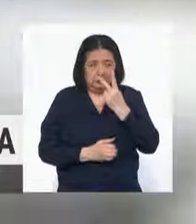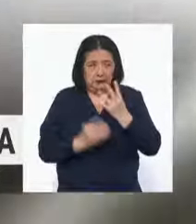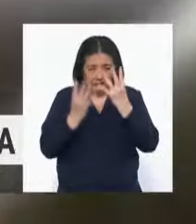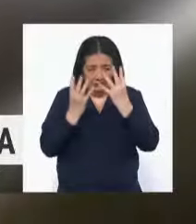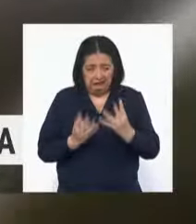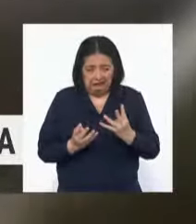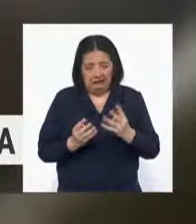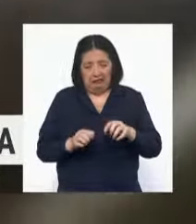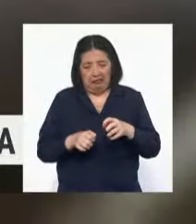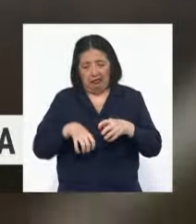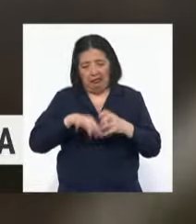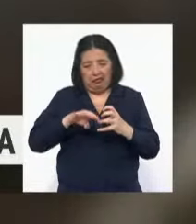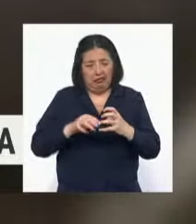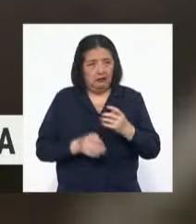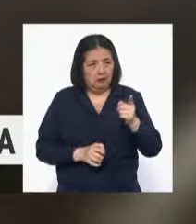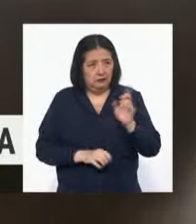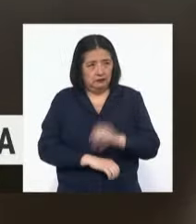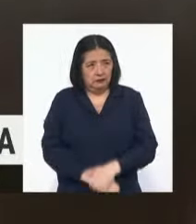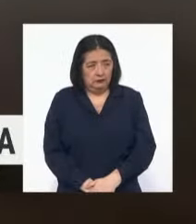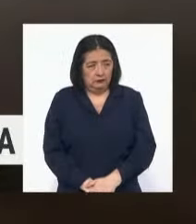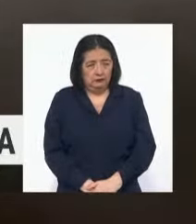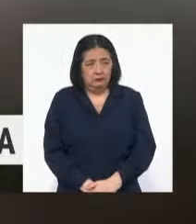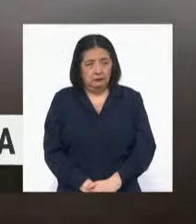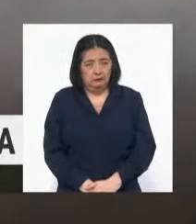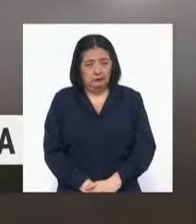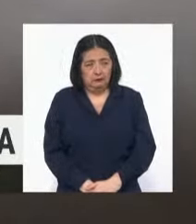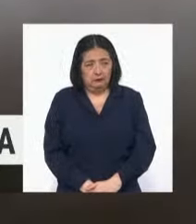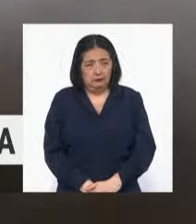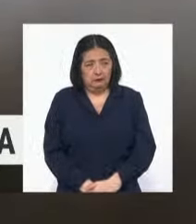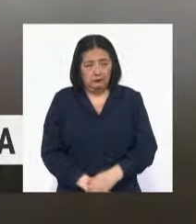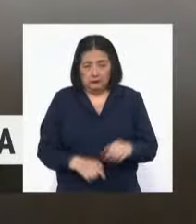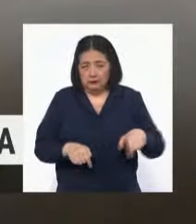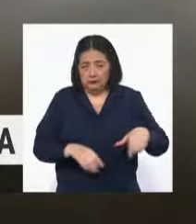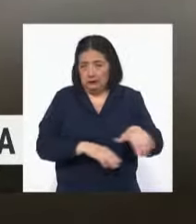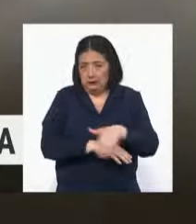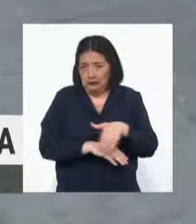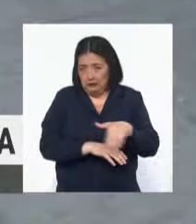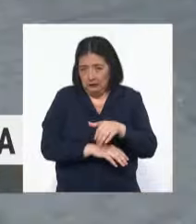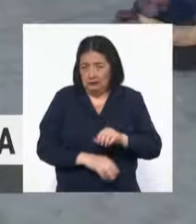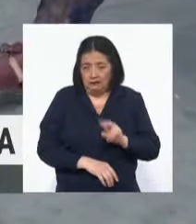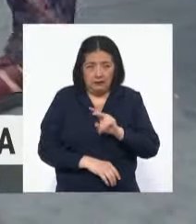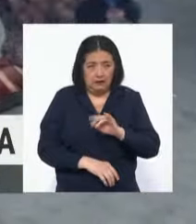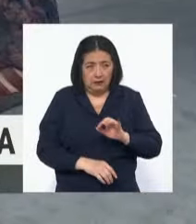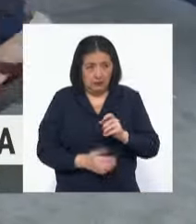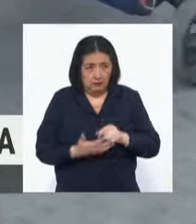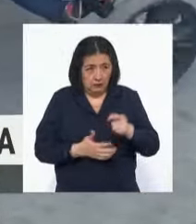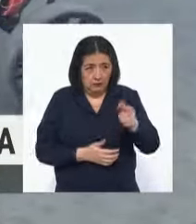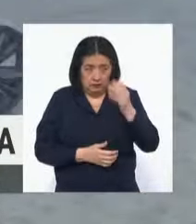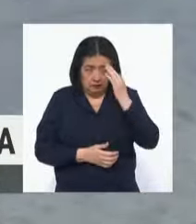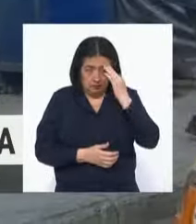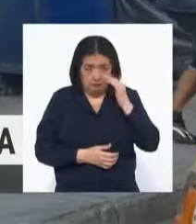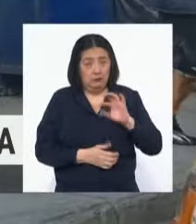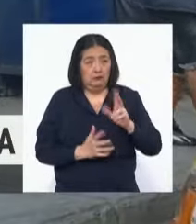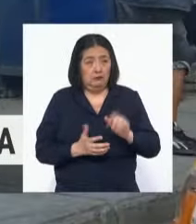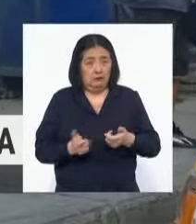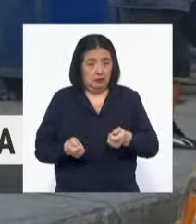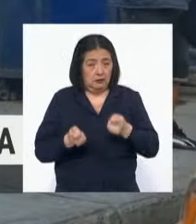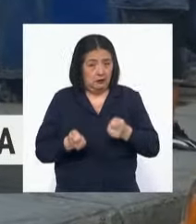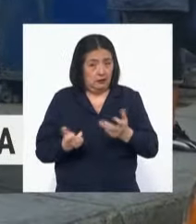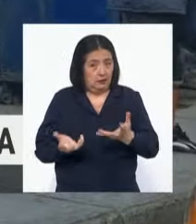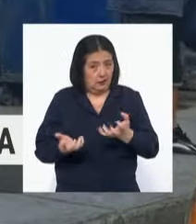Ya Se sabe que los delincuentes exigen